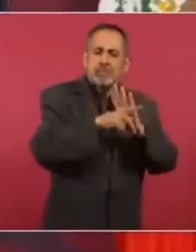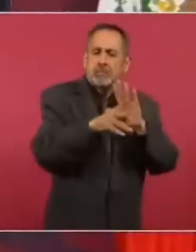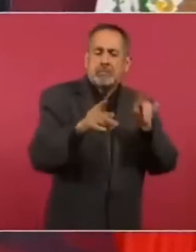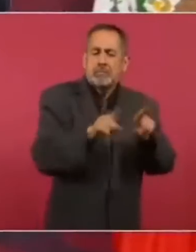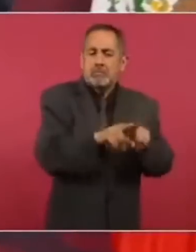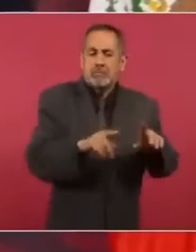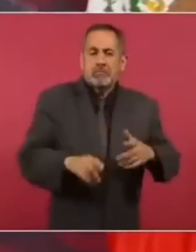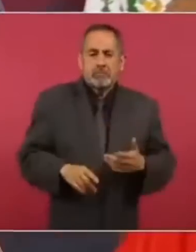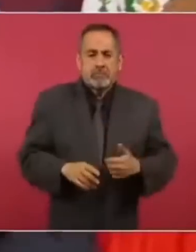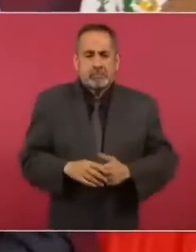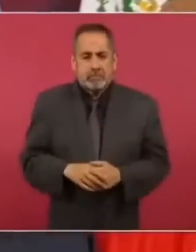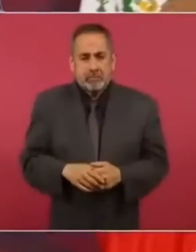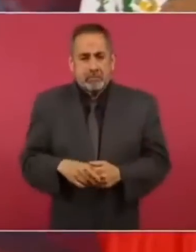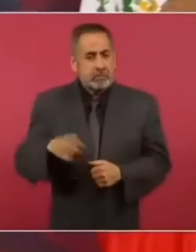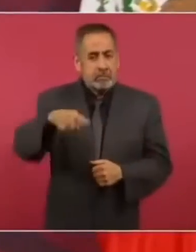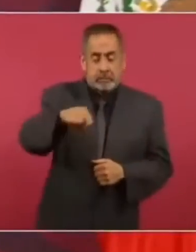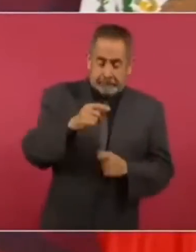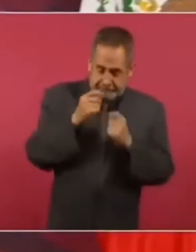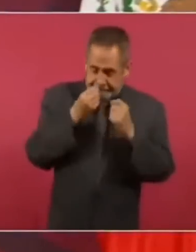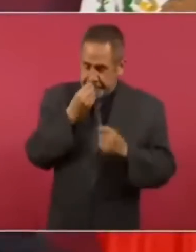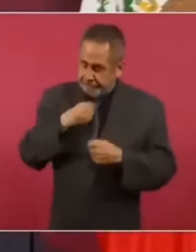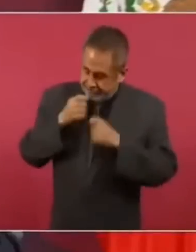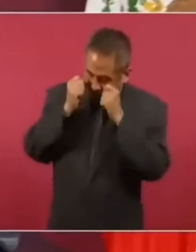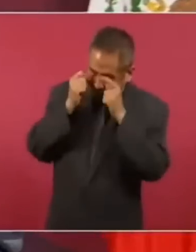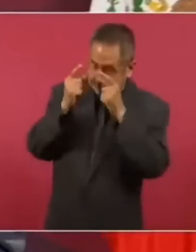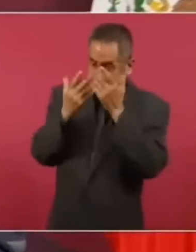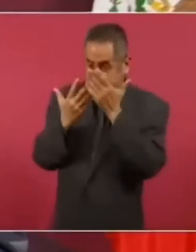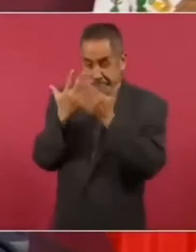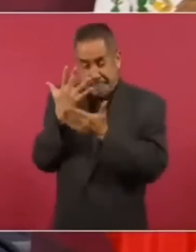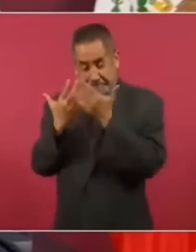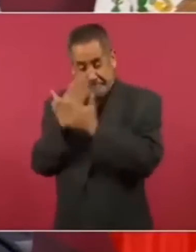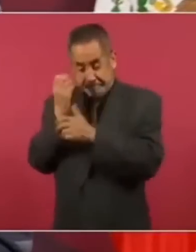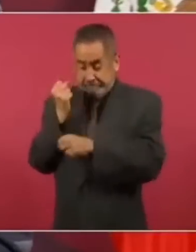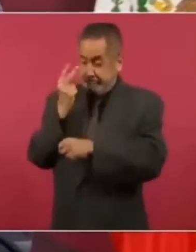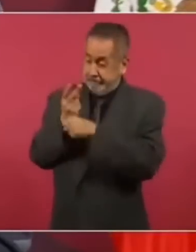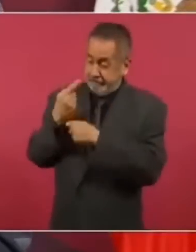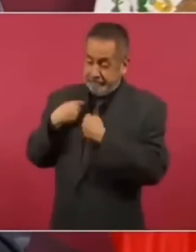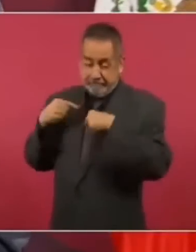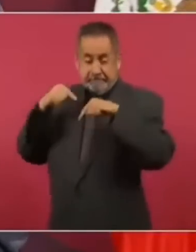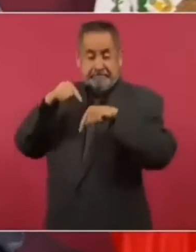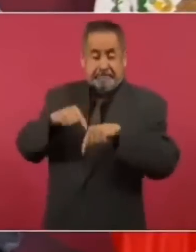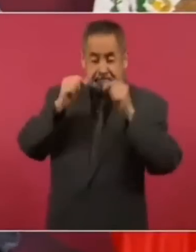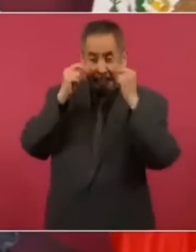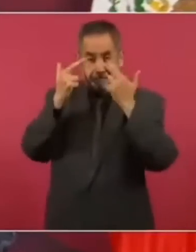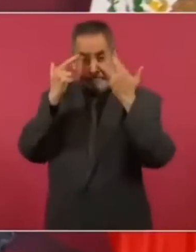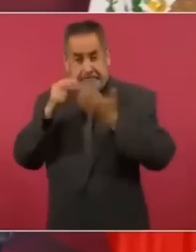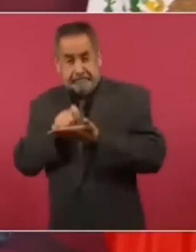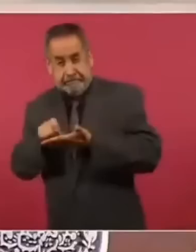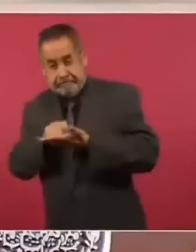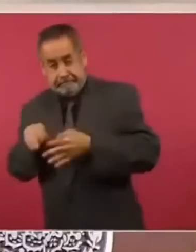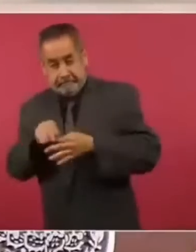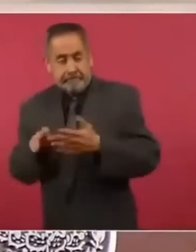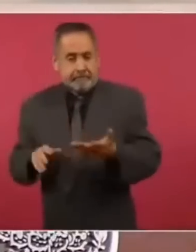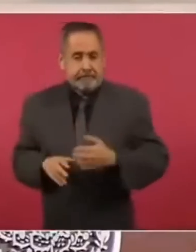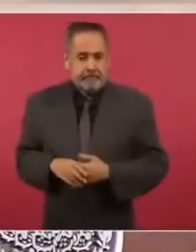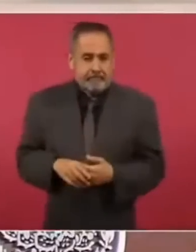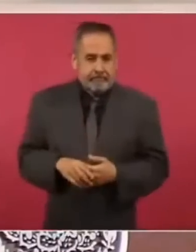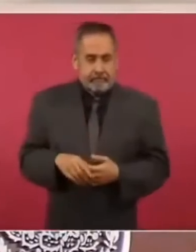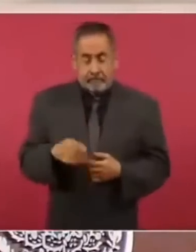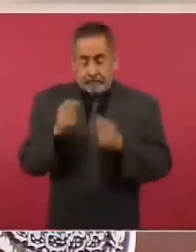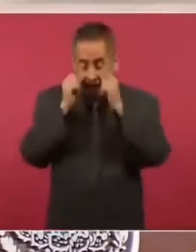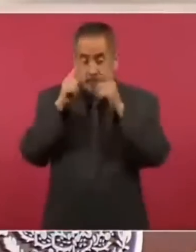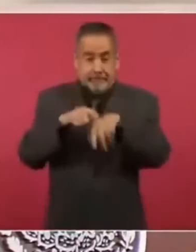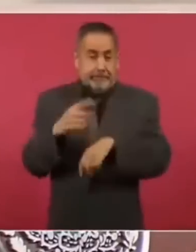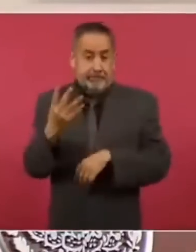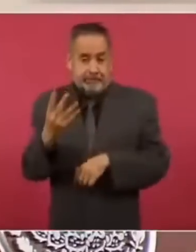Ustedes se tienen que levantar a las 5 de la mañana. Sí. Sí, ni modo que a las 4, ¿sí? Ni